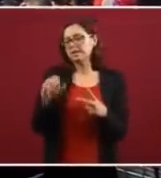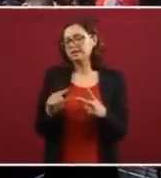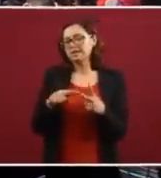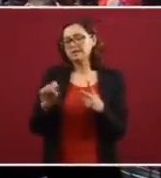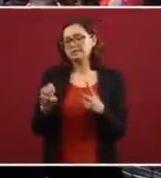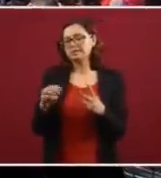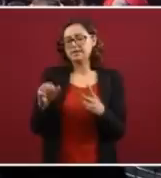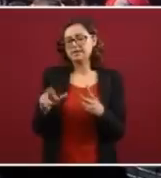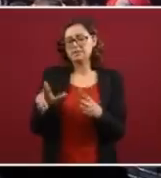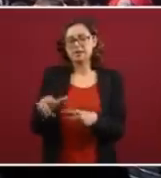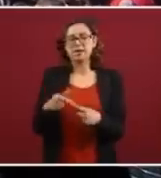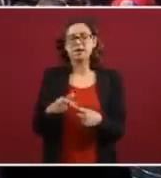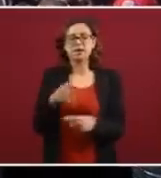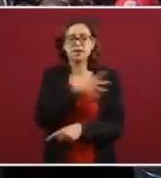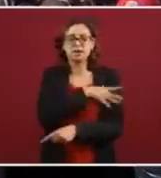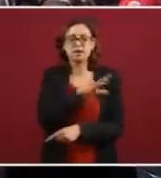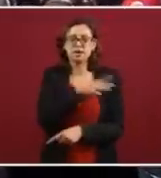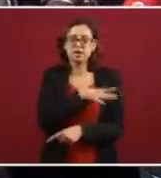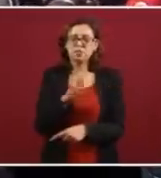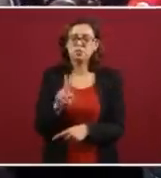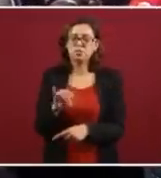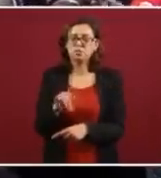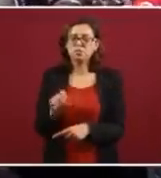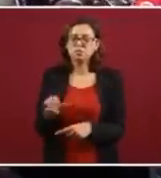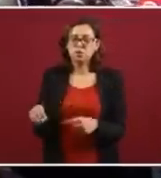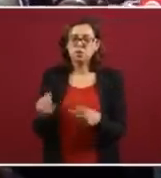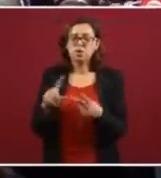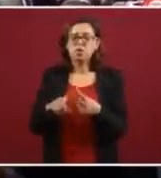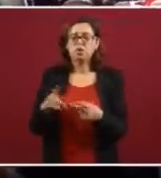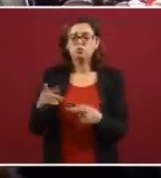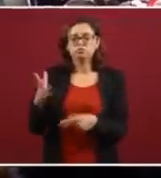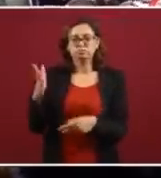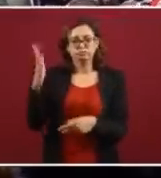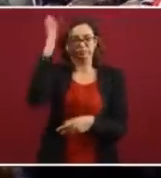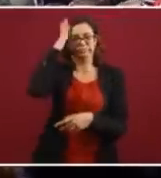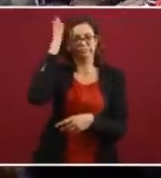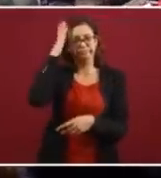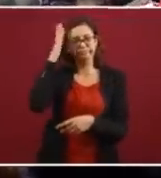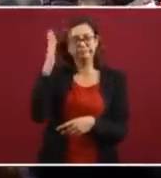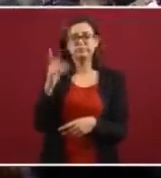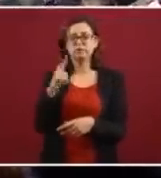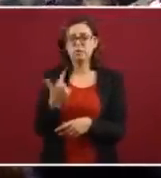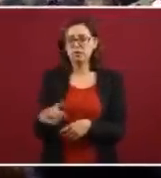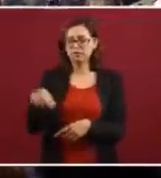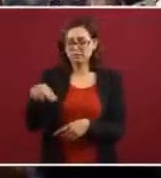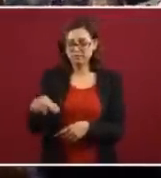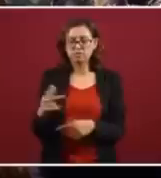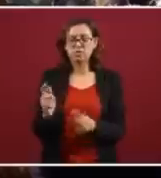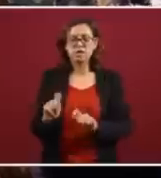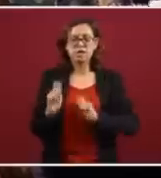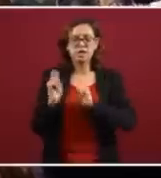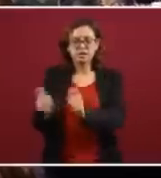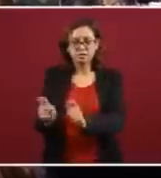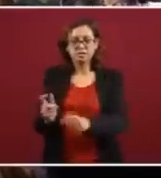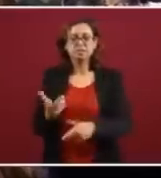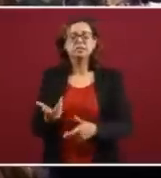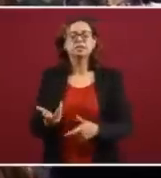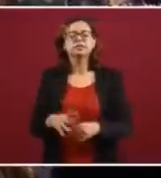del general Bucio, comandante de la Guardia Nacional, y